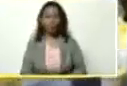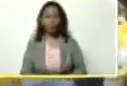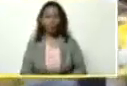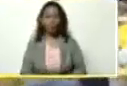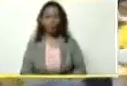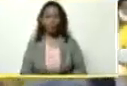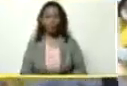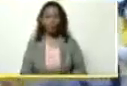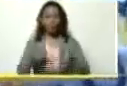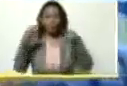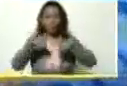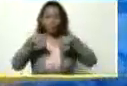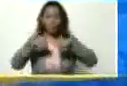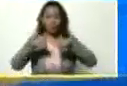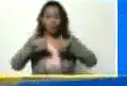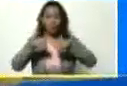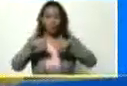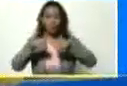este